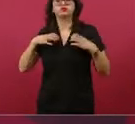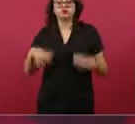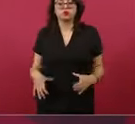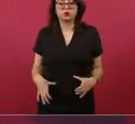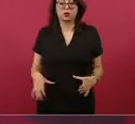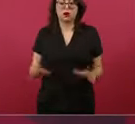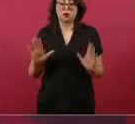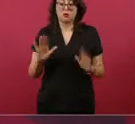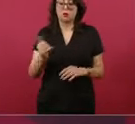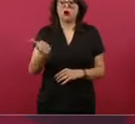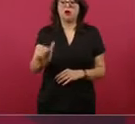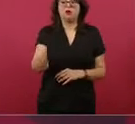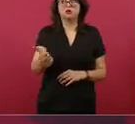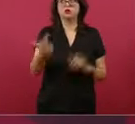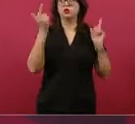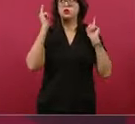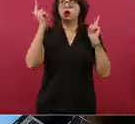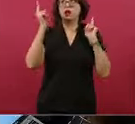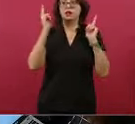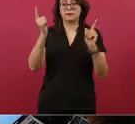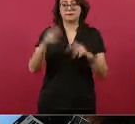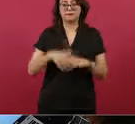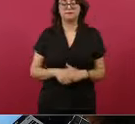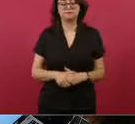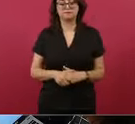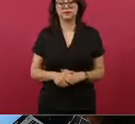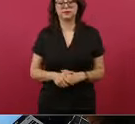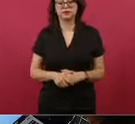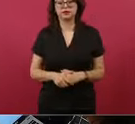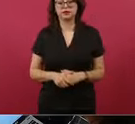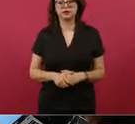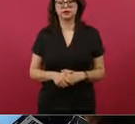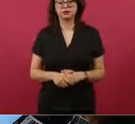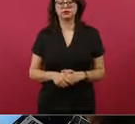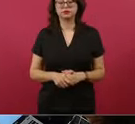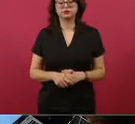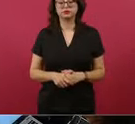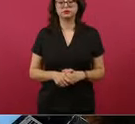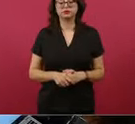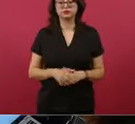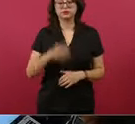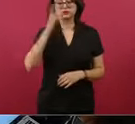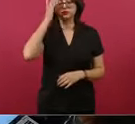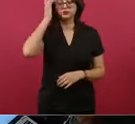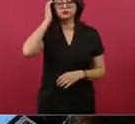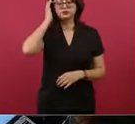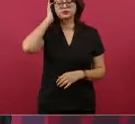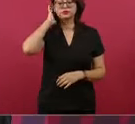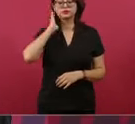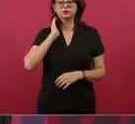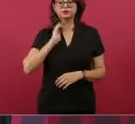pensamos que están los mineros. ¿Qué hicieron en el caso de